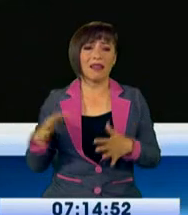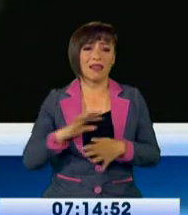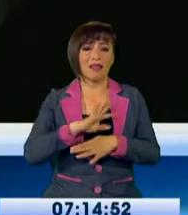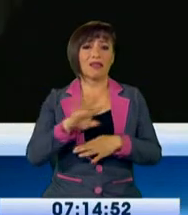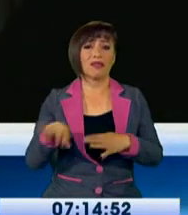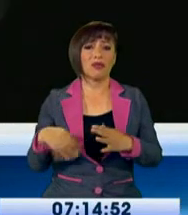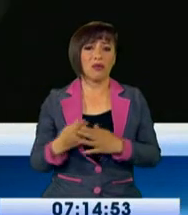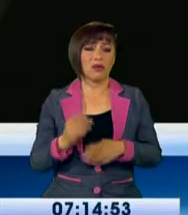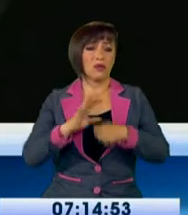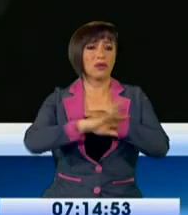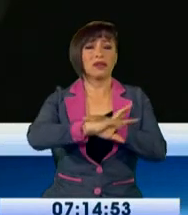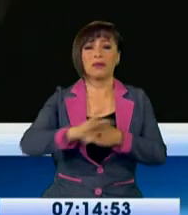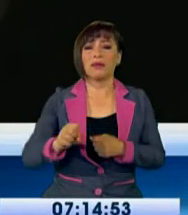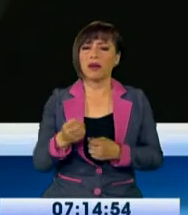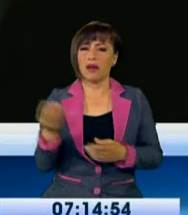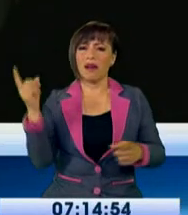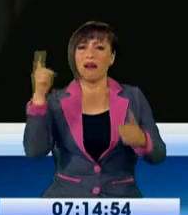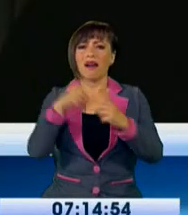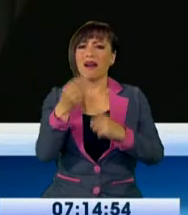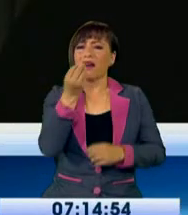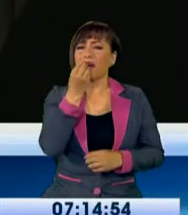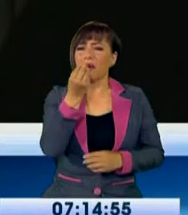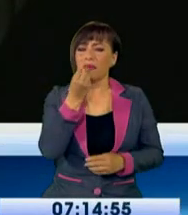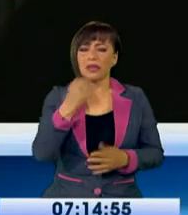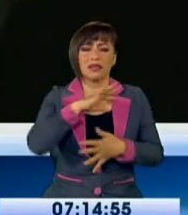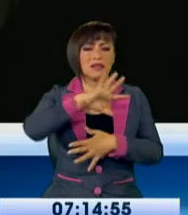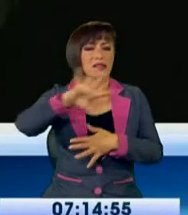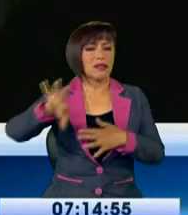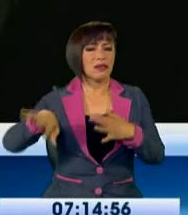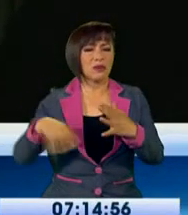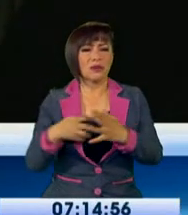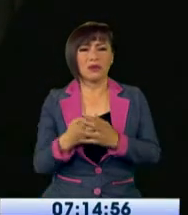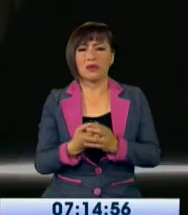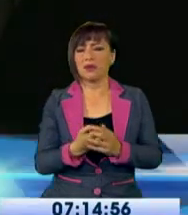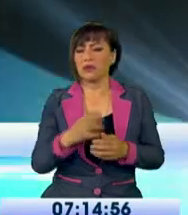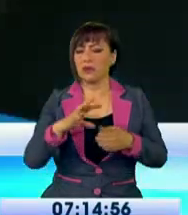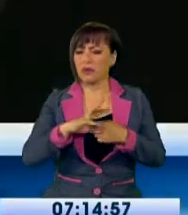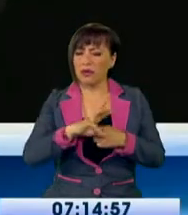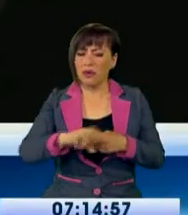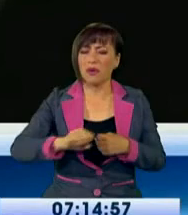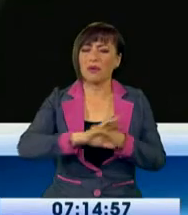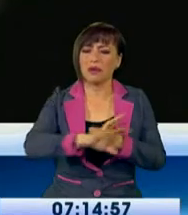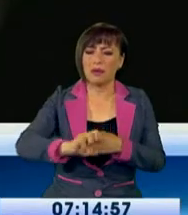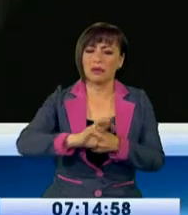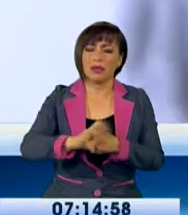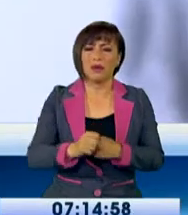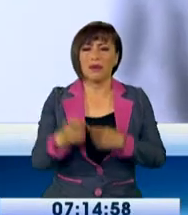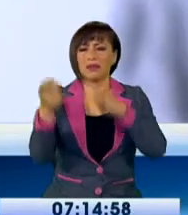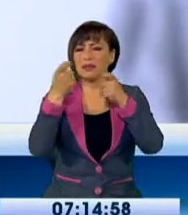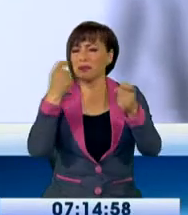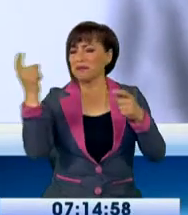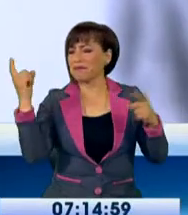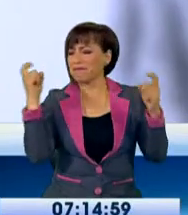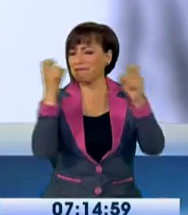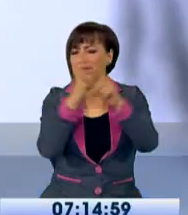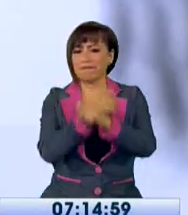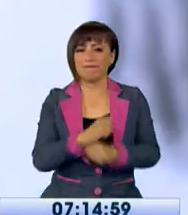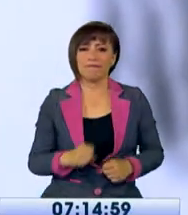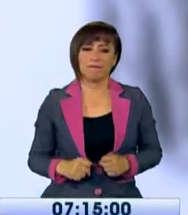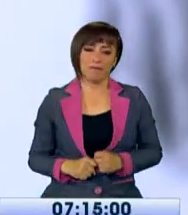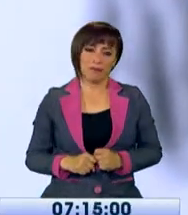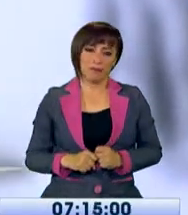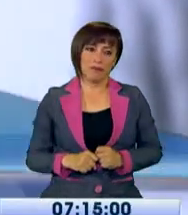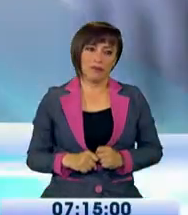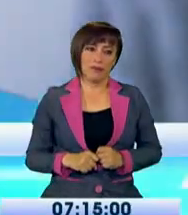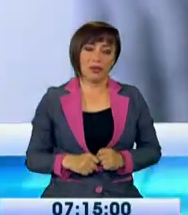hasta lo que yo traía de comida, se me llevaba todo, ya no había manera de controlarlo. Como siempre decimos, esto lleva